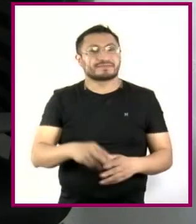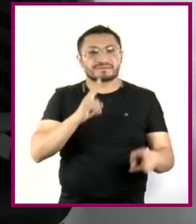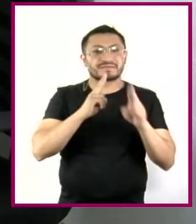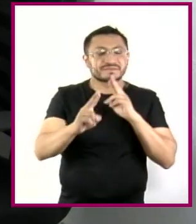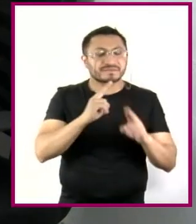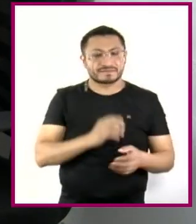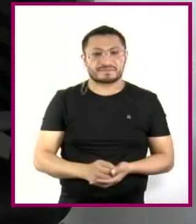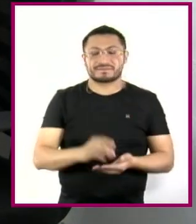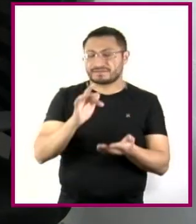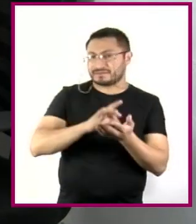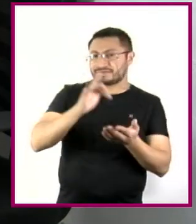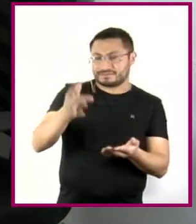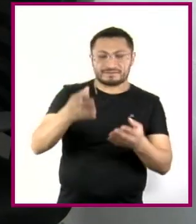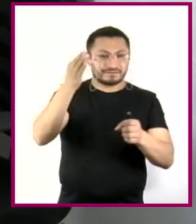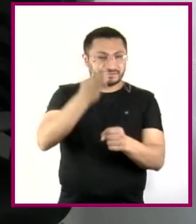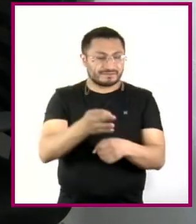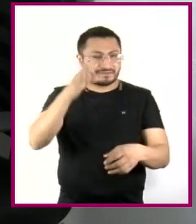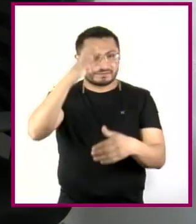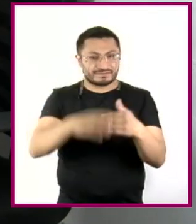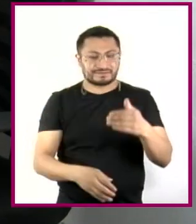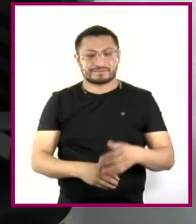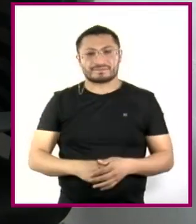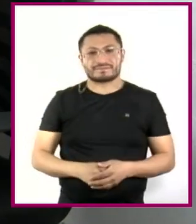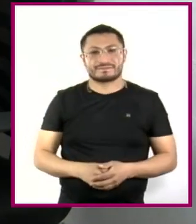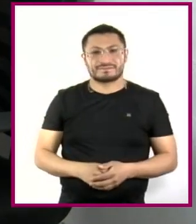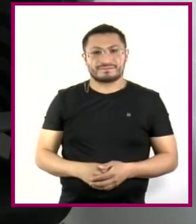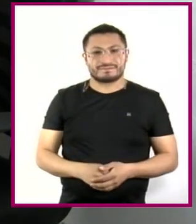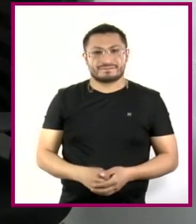gracias. Ahora lo hacemos. Muy bien.